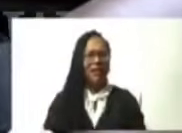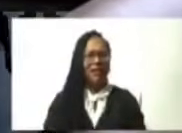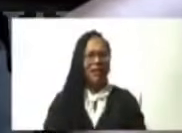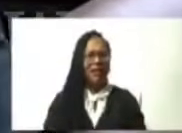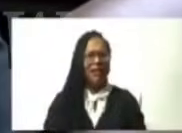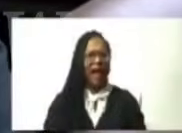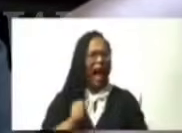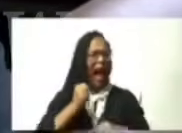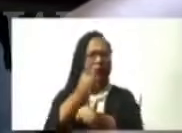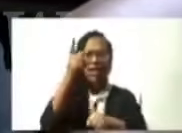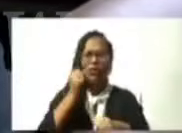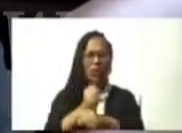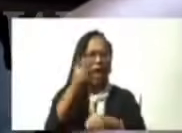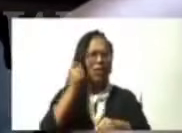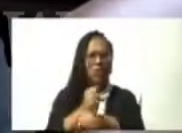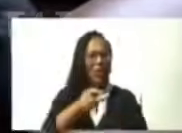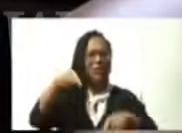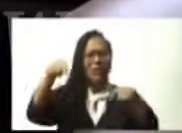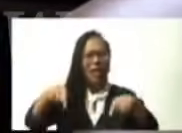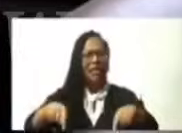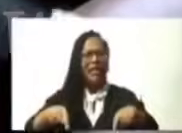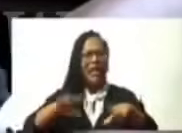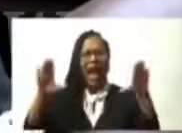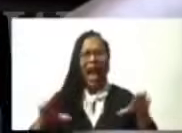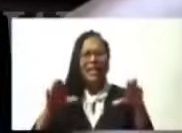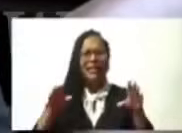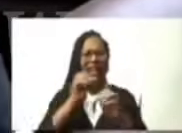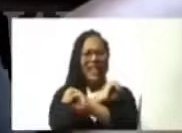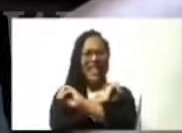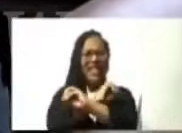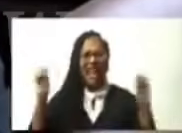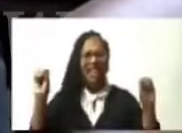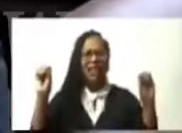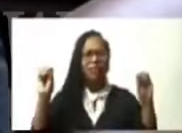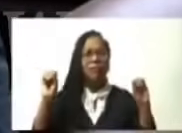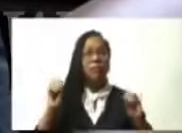¡Por años! Aquí hay un informe del año